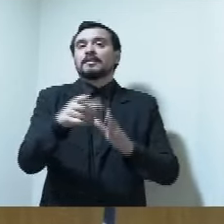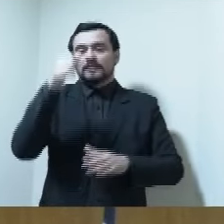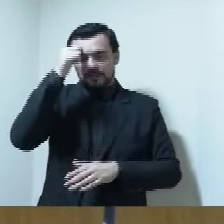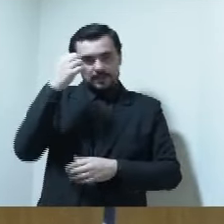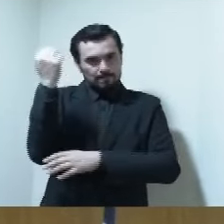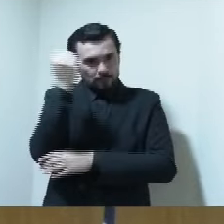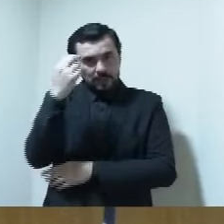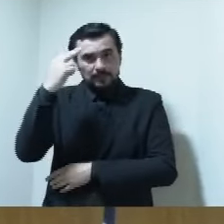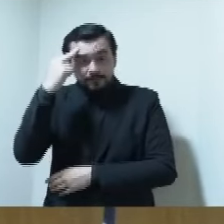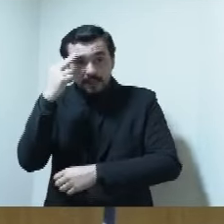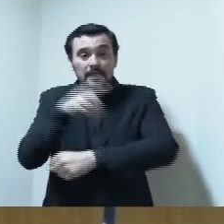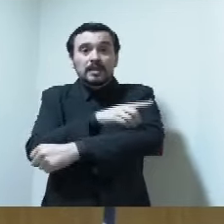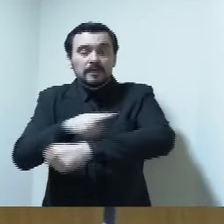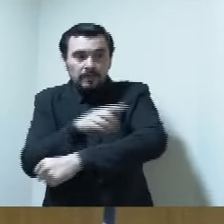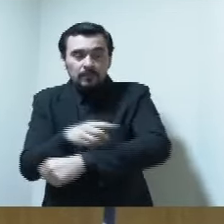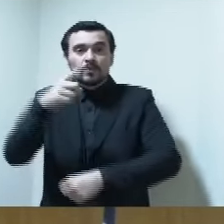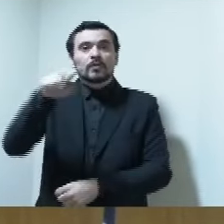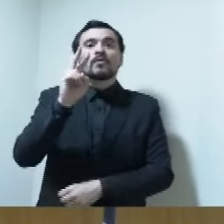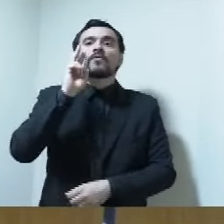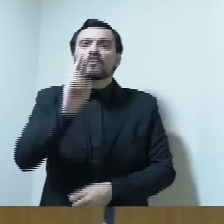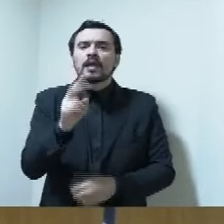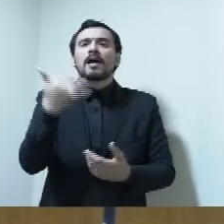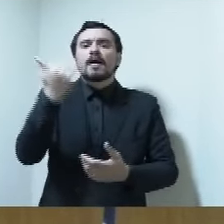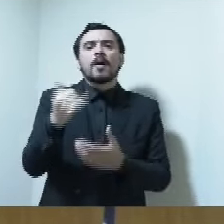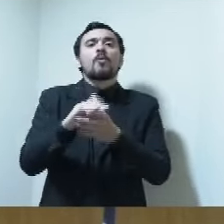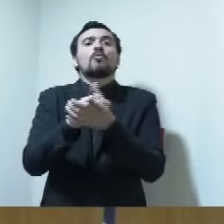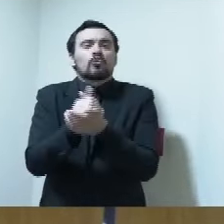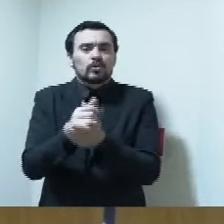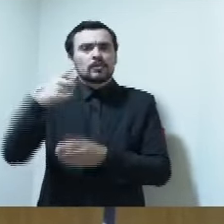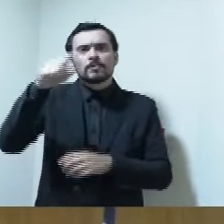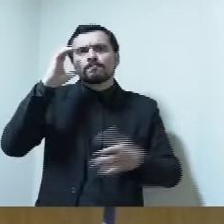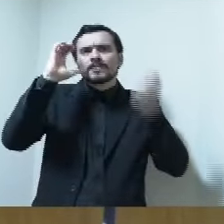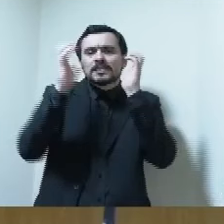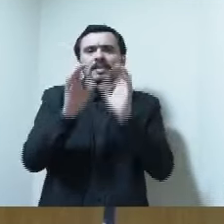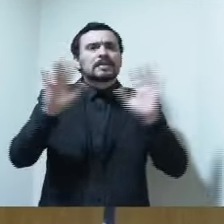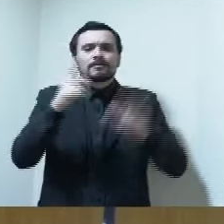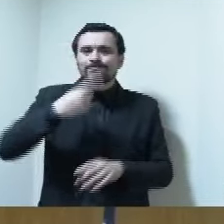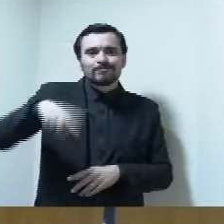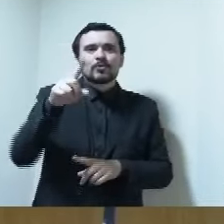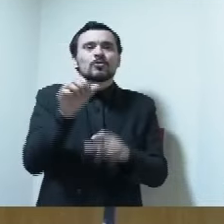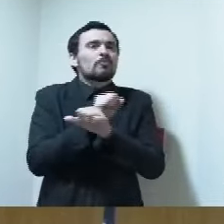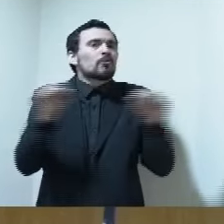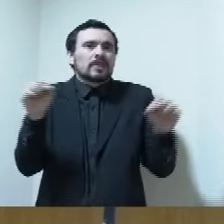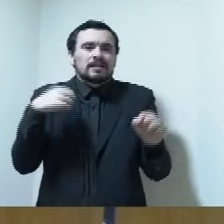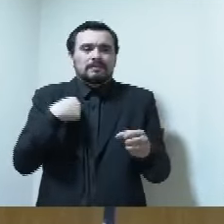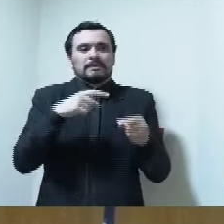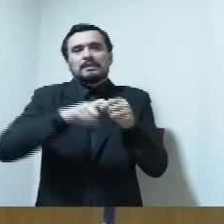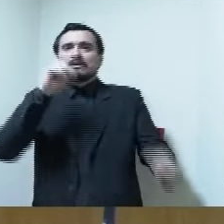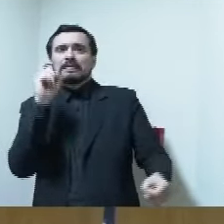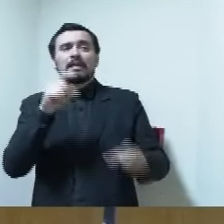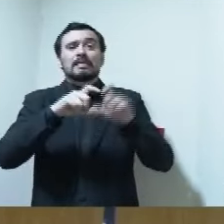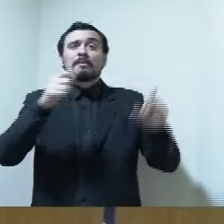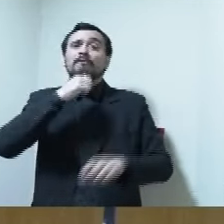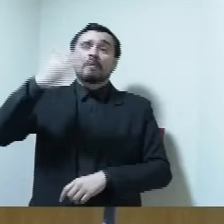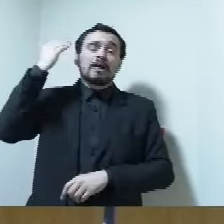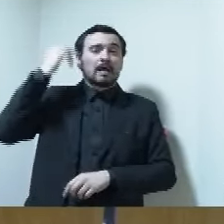ven una calamidad en la oportunidad, pensaban que no íbamos a poder desprendernos de la pesada carga del